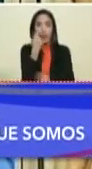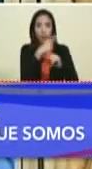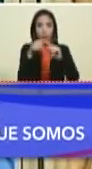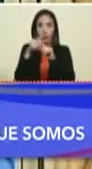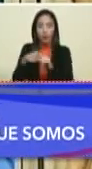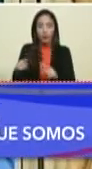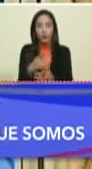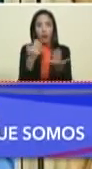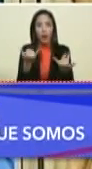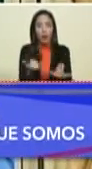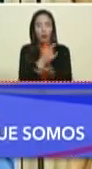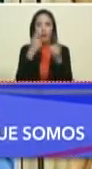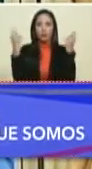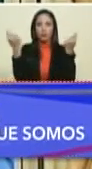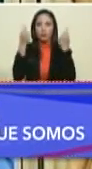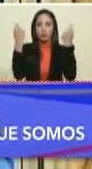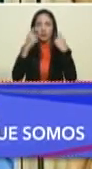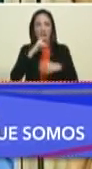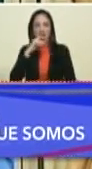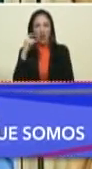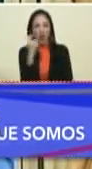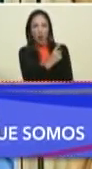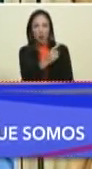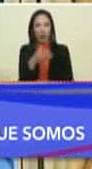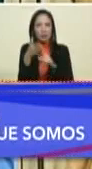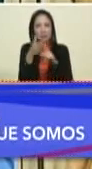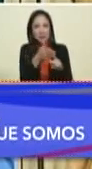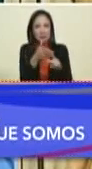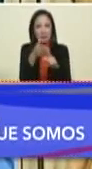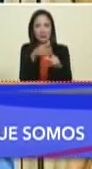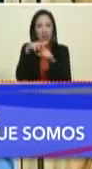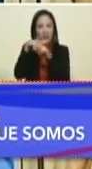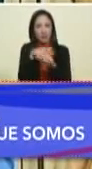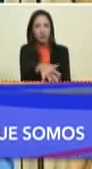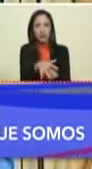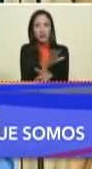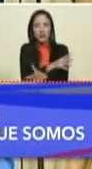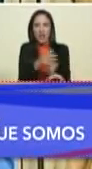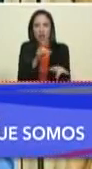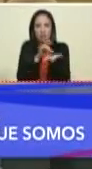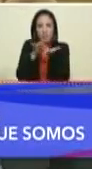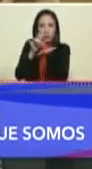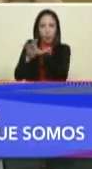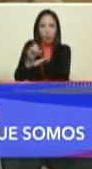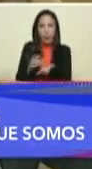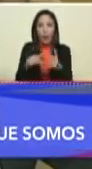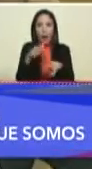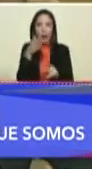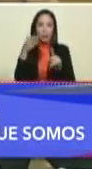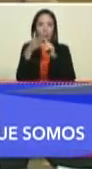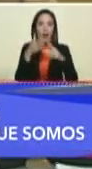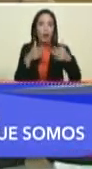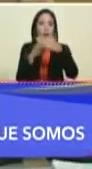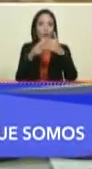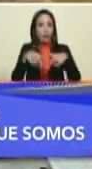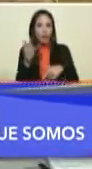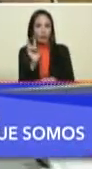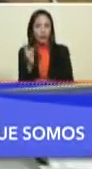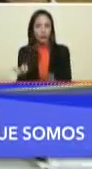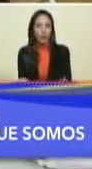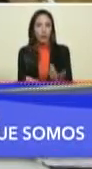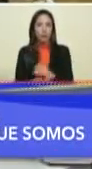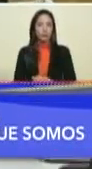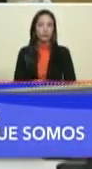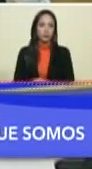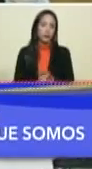está desarrollando una campaña de odio, de persecución, de desprecio, xenofóbica contra el pueblo de Venezuela, contra los